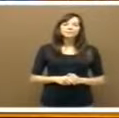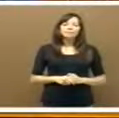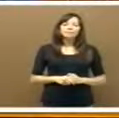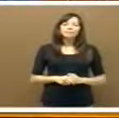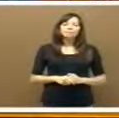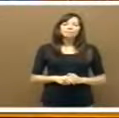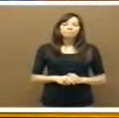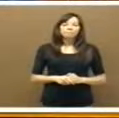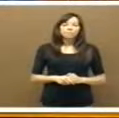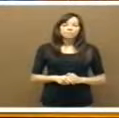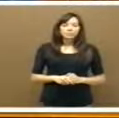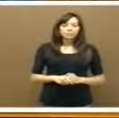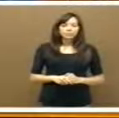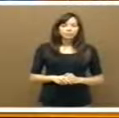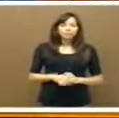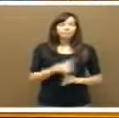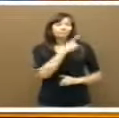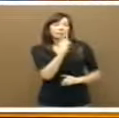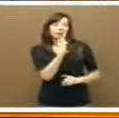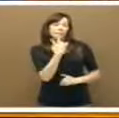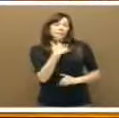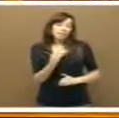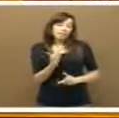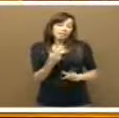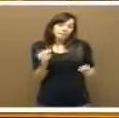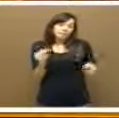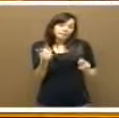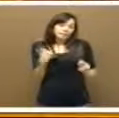Como me dice que vaya terminando,